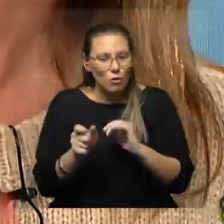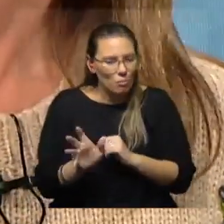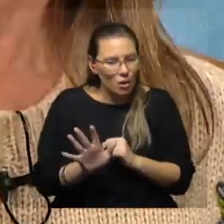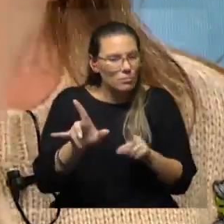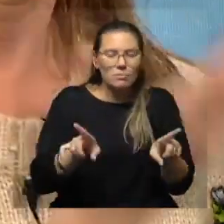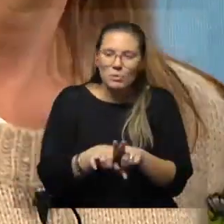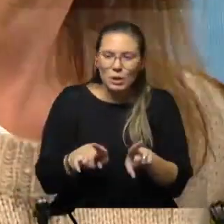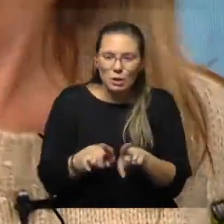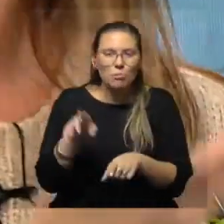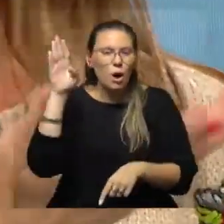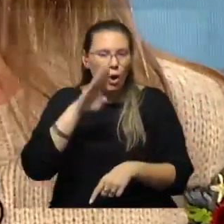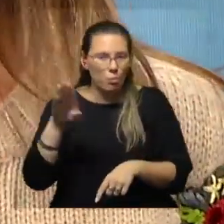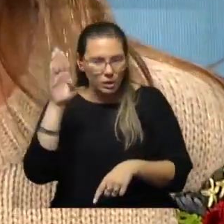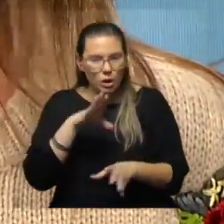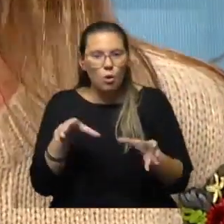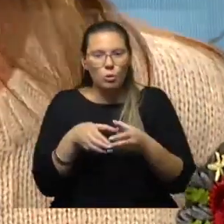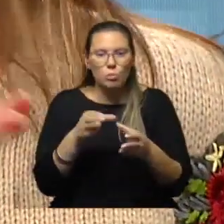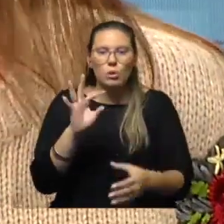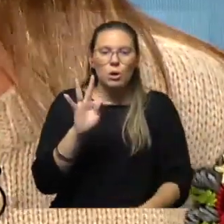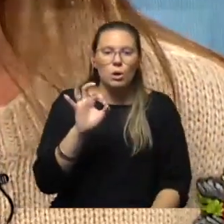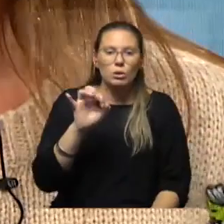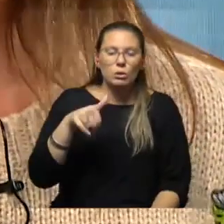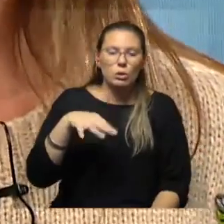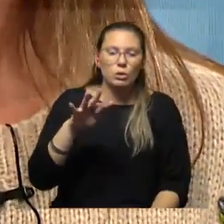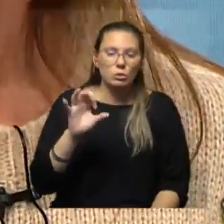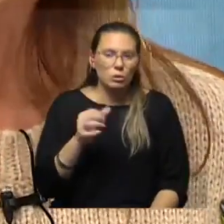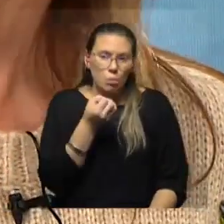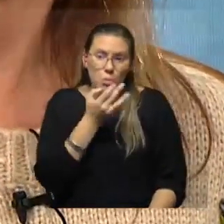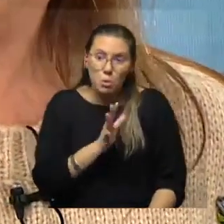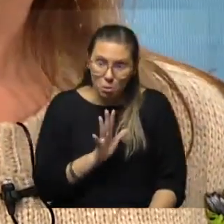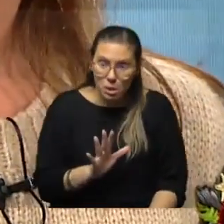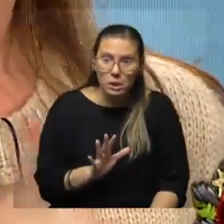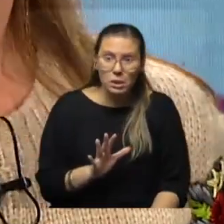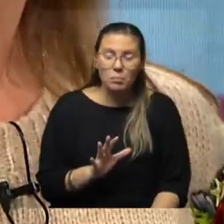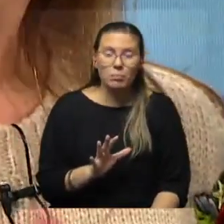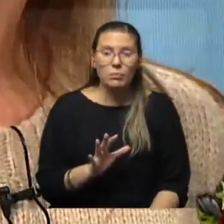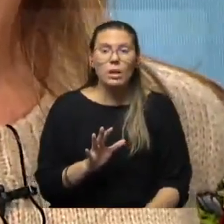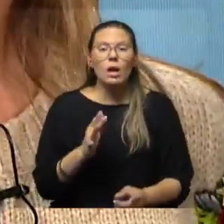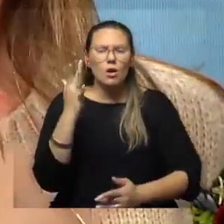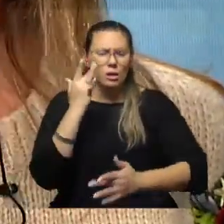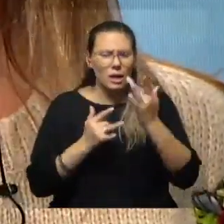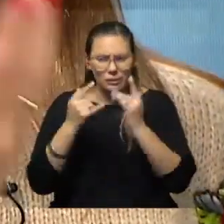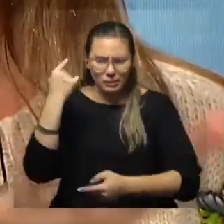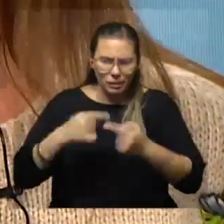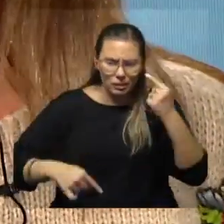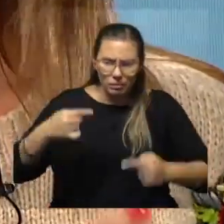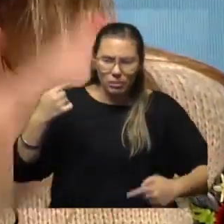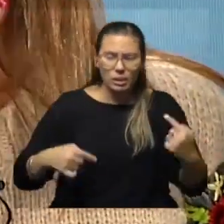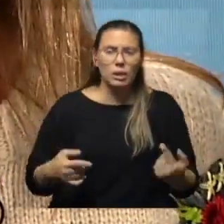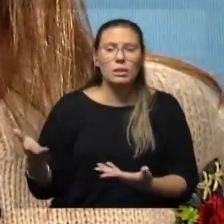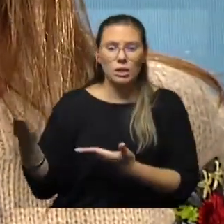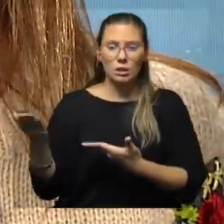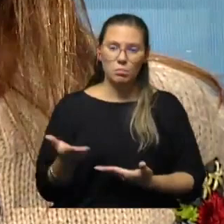estilo, homenajeando a Los Tontos, me parece una idea hermosa, con todos estos artistas, ¿no?